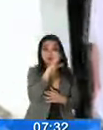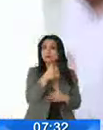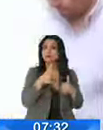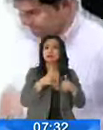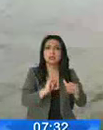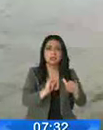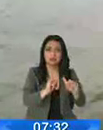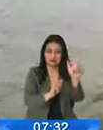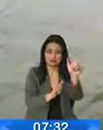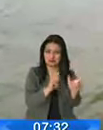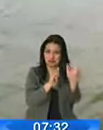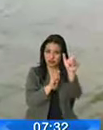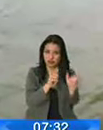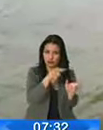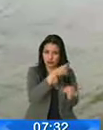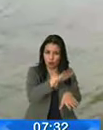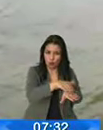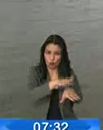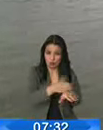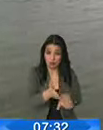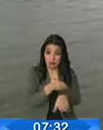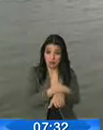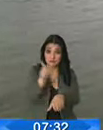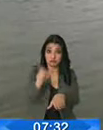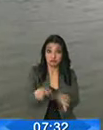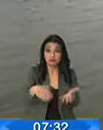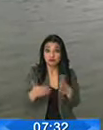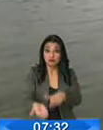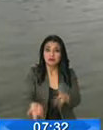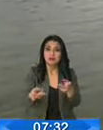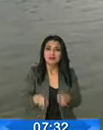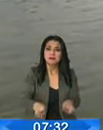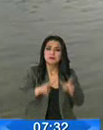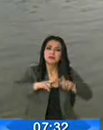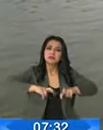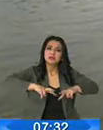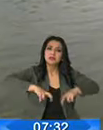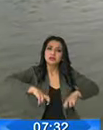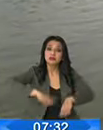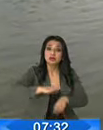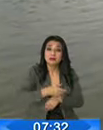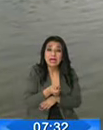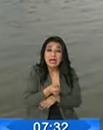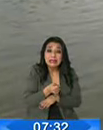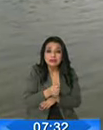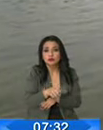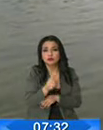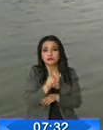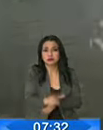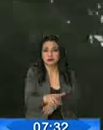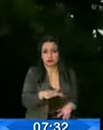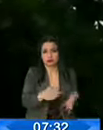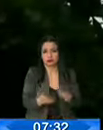que, a más de haber cometido un crimen, también es investigado por tentativa de asesinato